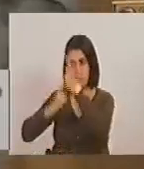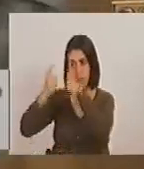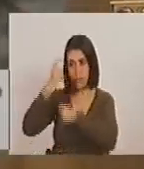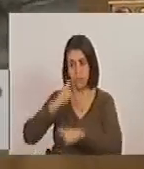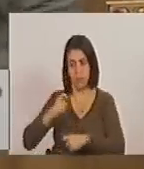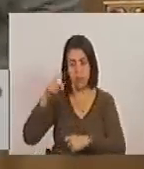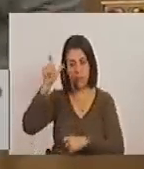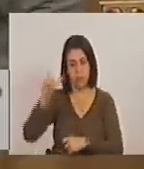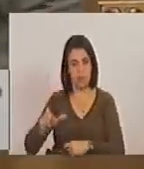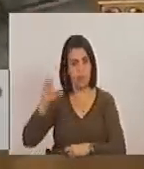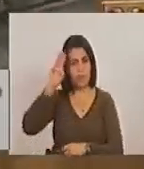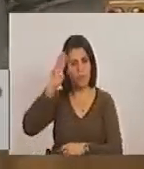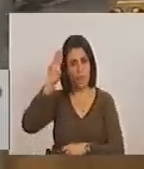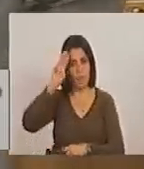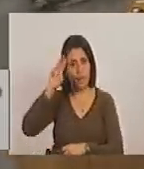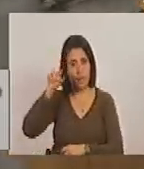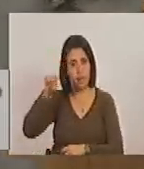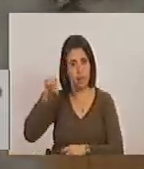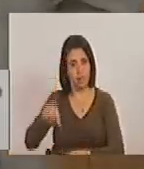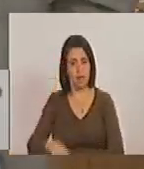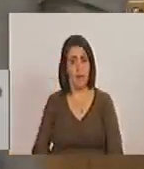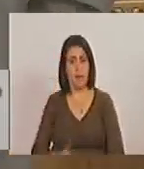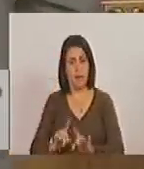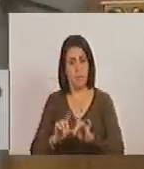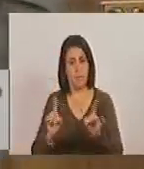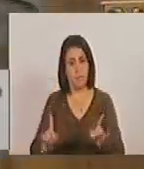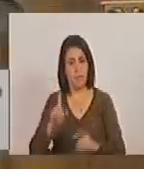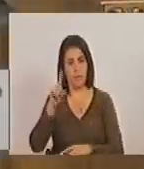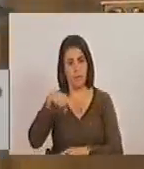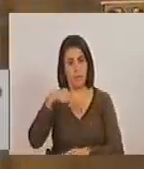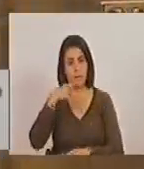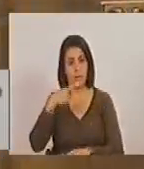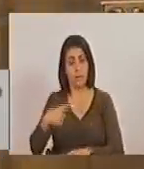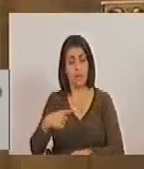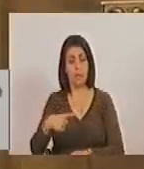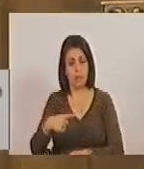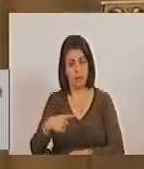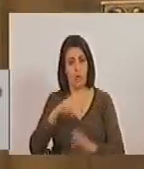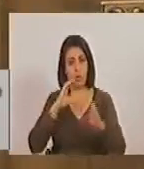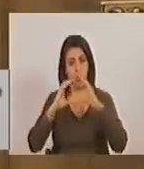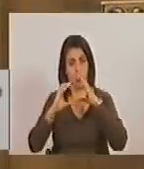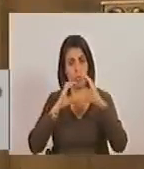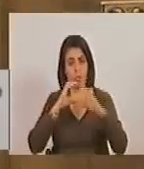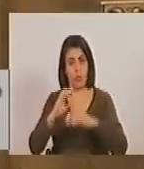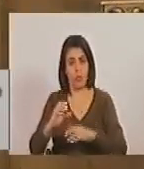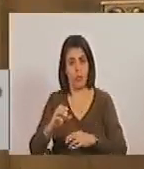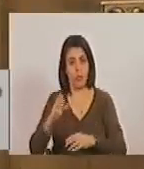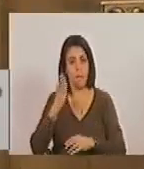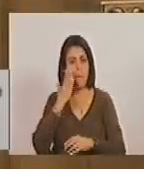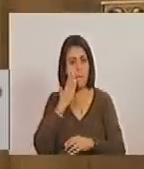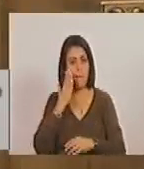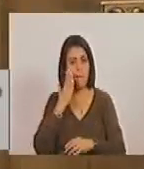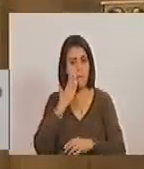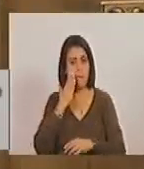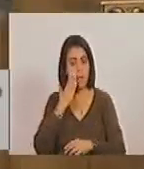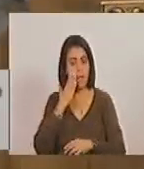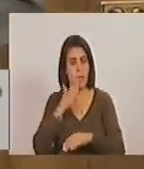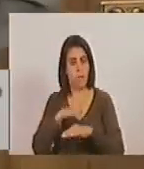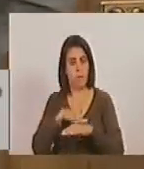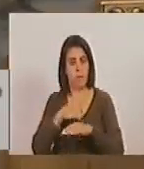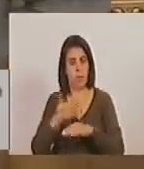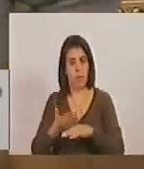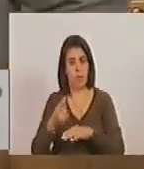era sobre todo una maestra, pero Argelia también era, y lo dice el comunicado, una madre, en el sentido